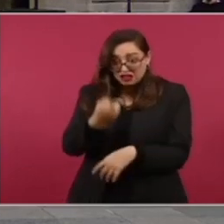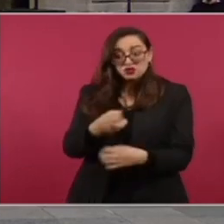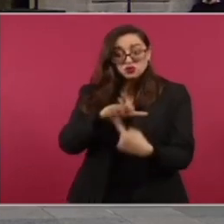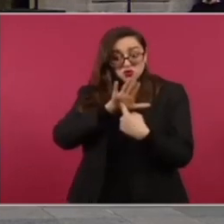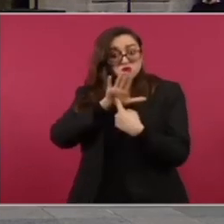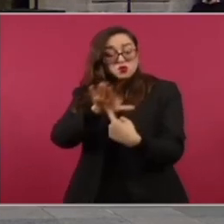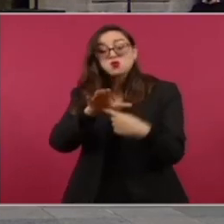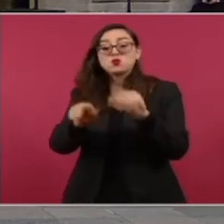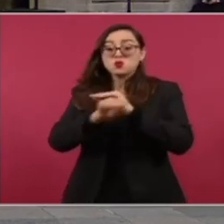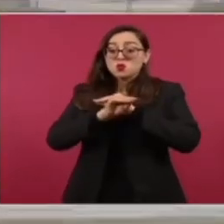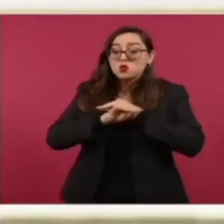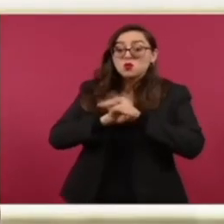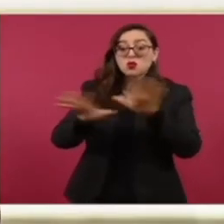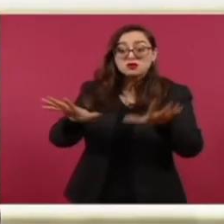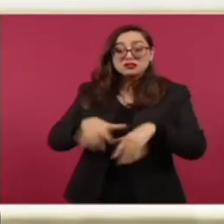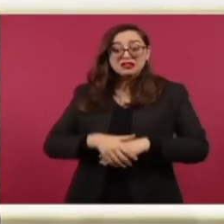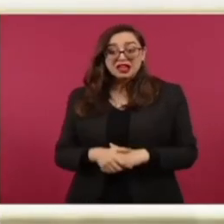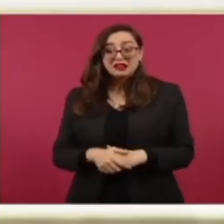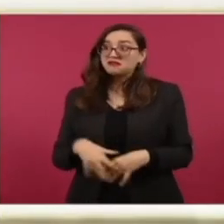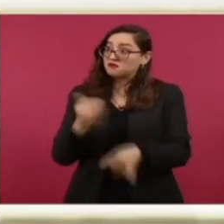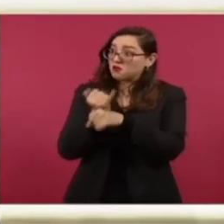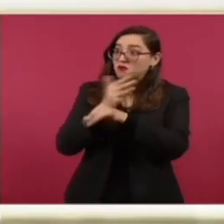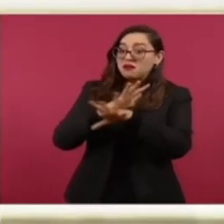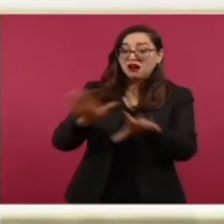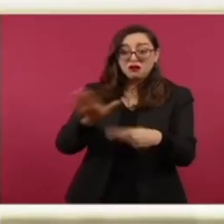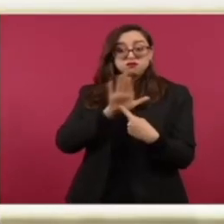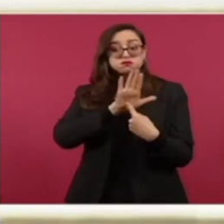¿Se informa sobre eso?